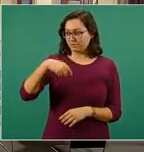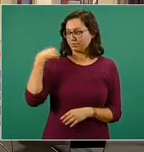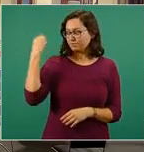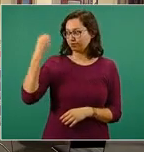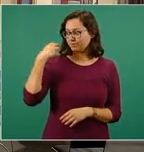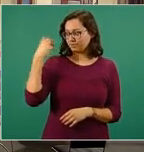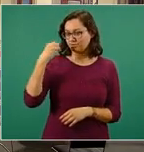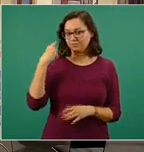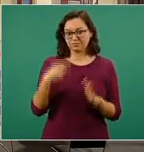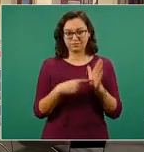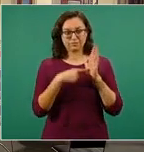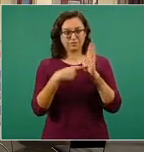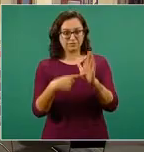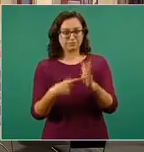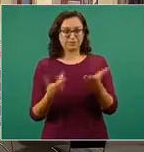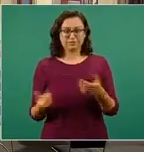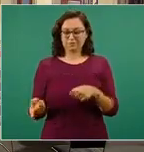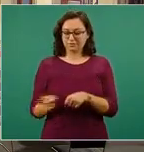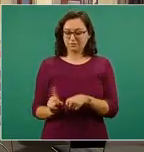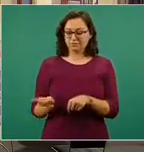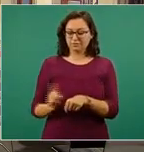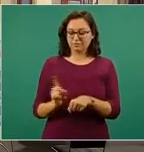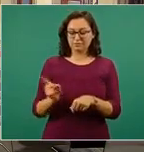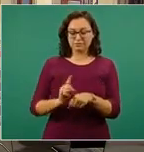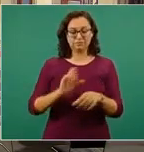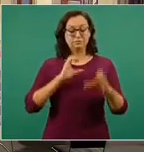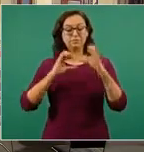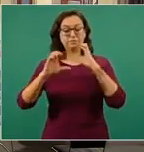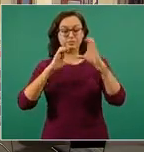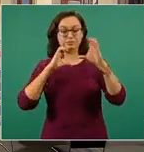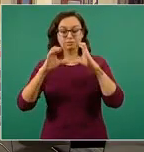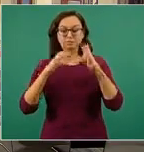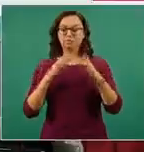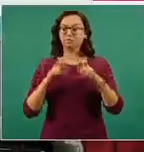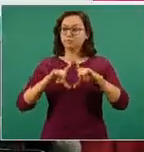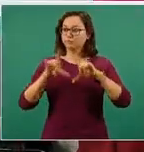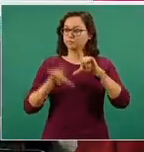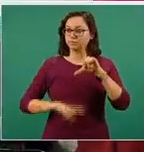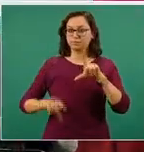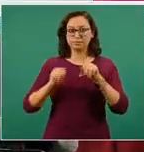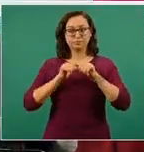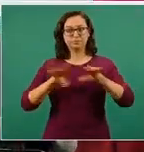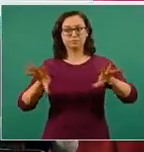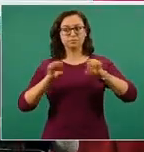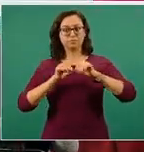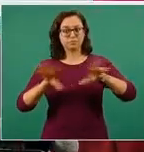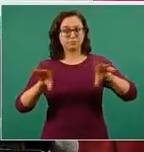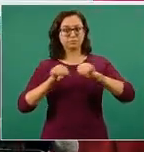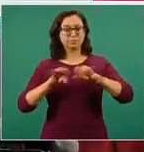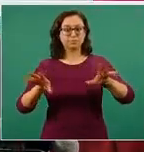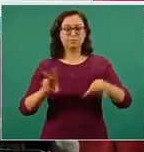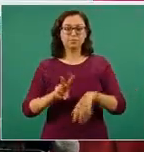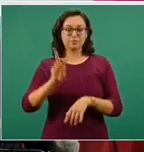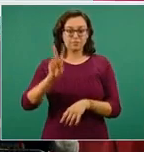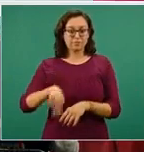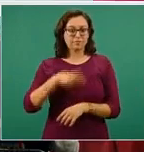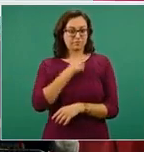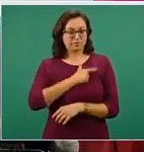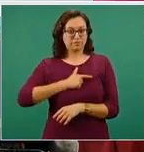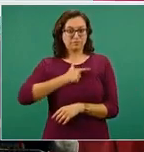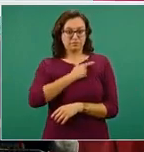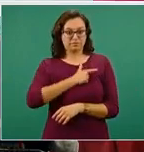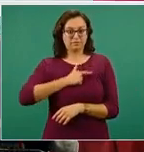que tiene comunicación diaria para el país, y muy a gusto que nos